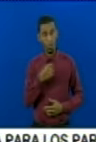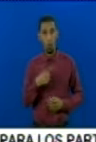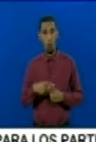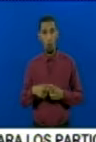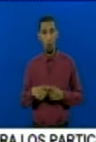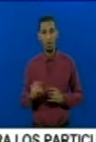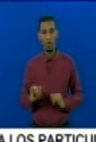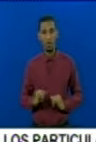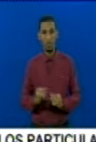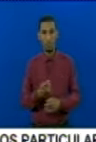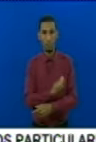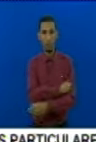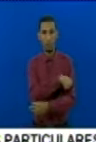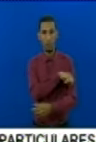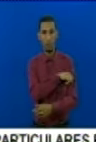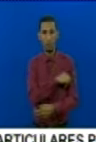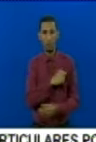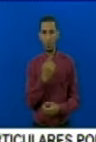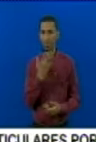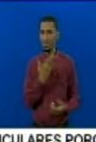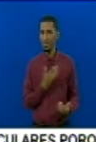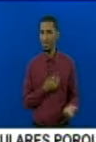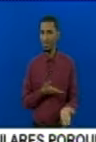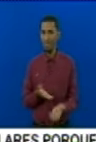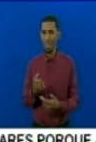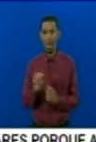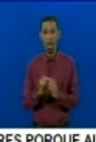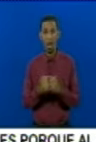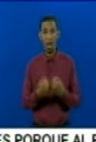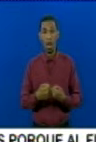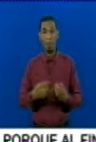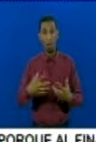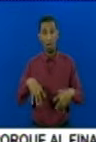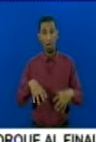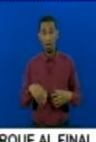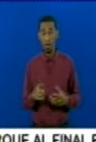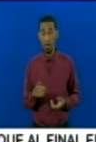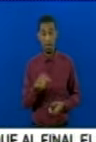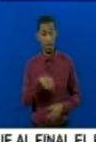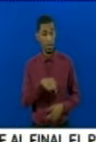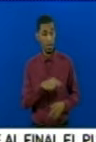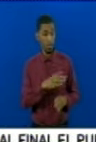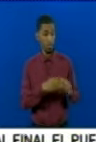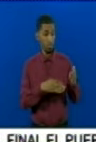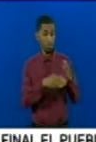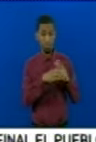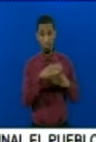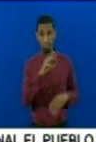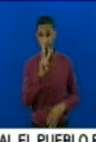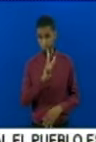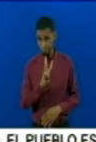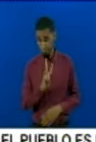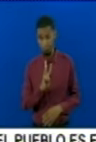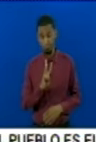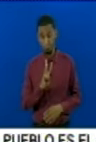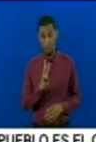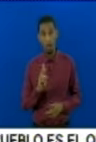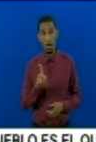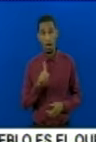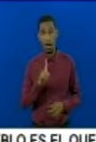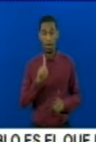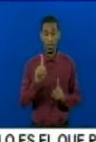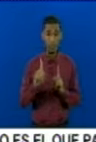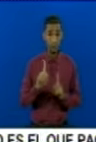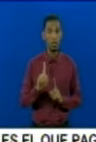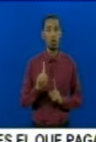de la población. En este caso, Gustavo Domínguez Lao, en la panadería de Micro 3, Abel Santa María, explica que continúan los problemas asociados a